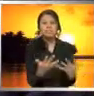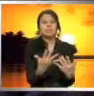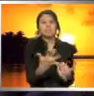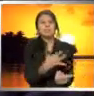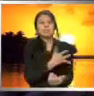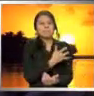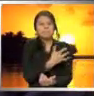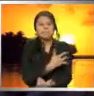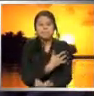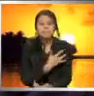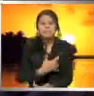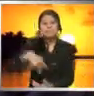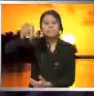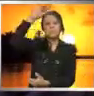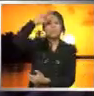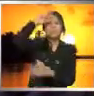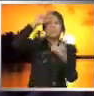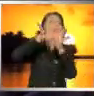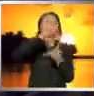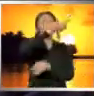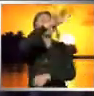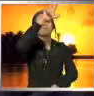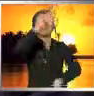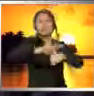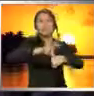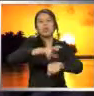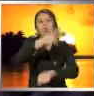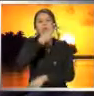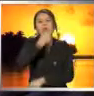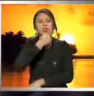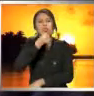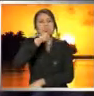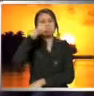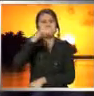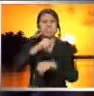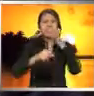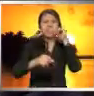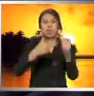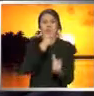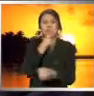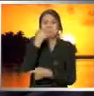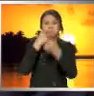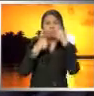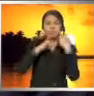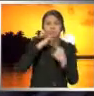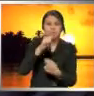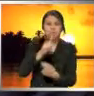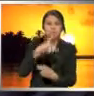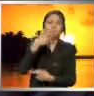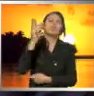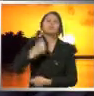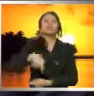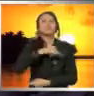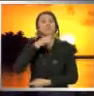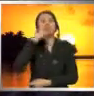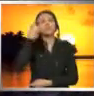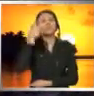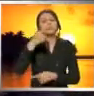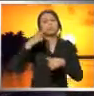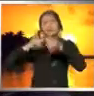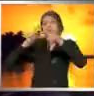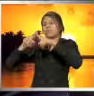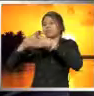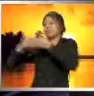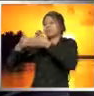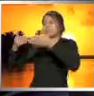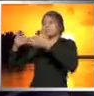emocional e intelectual sobre su masculinidad. Es decir, los hombres no se quejan, los hombres no lloran. Y entonces esto lo hemos dicho en otros ámbitos, pero ahora que lo vemos